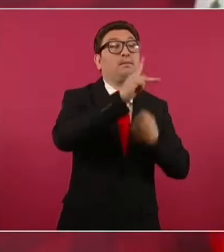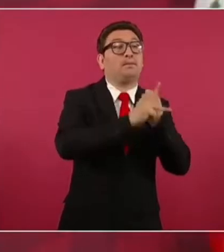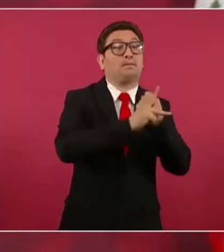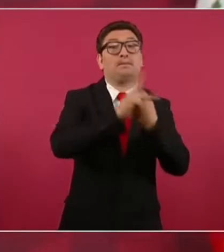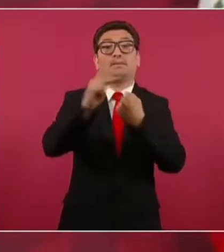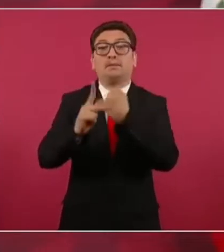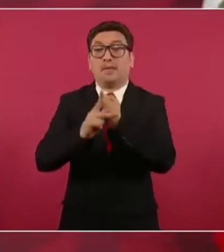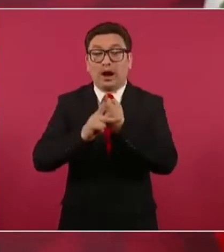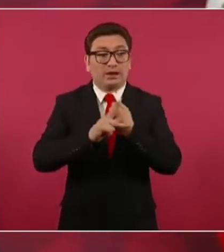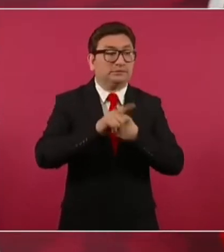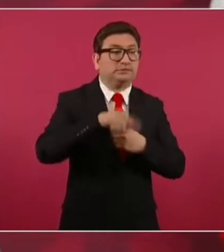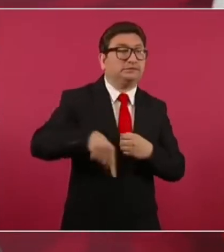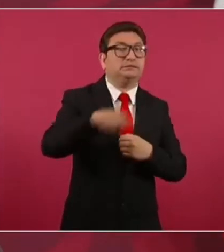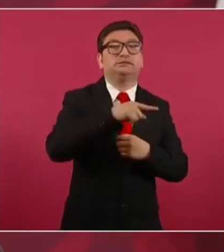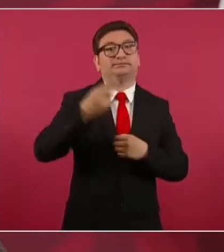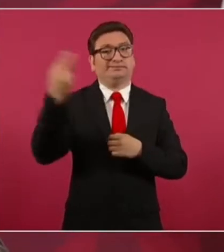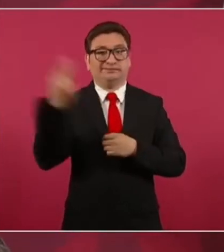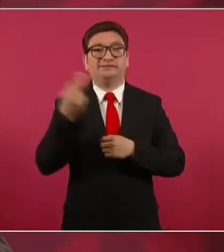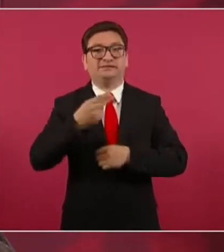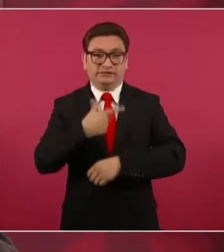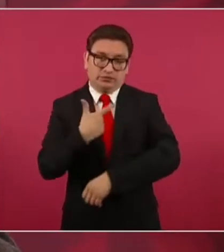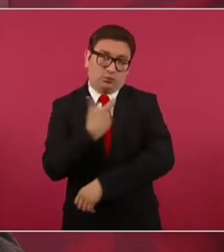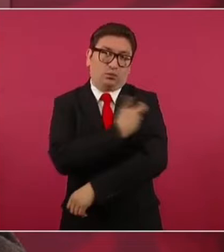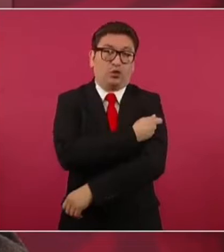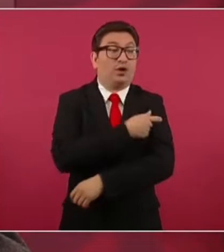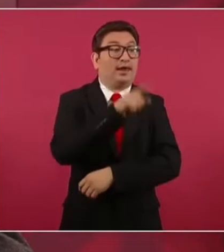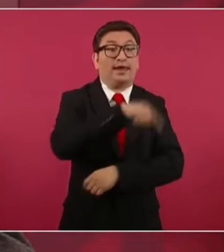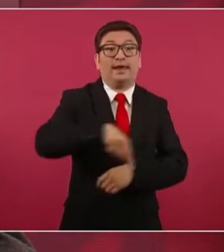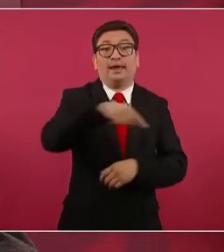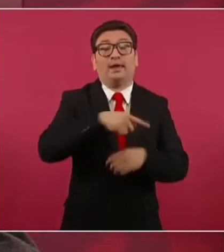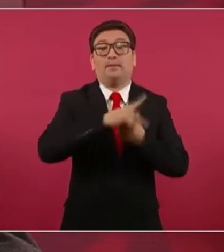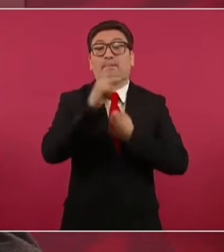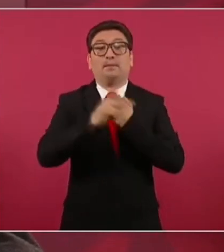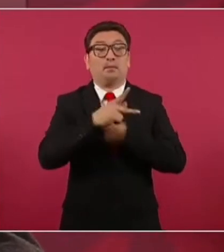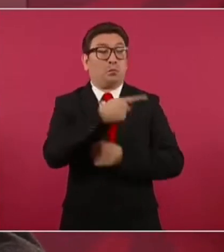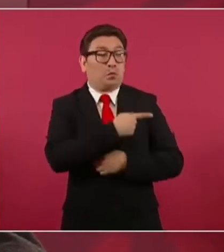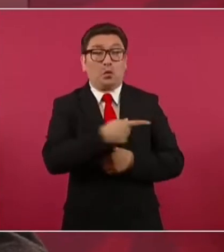con población marginada, pobre.